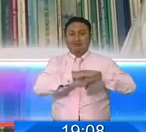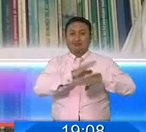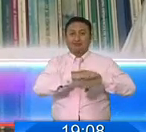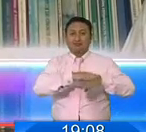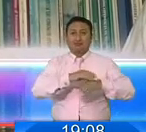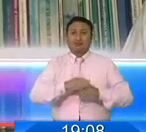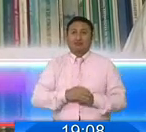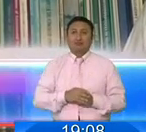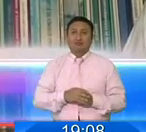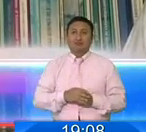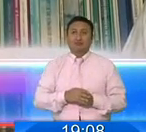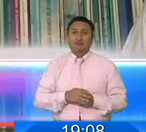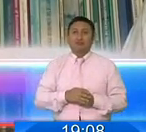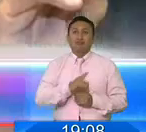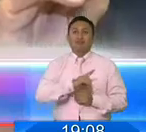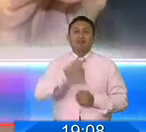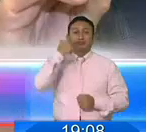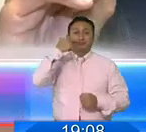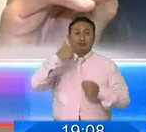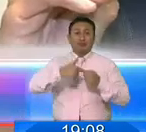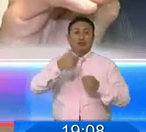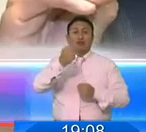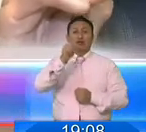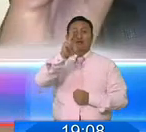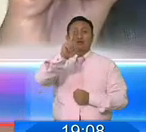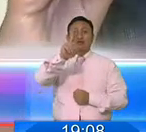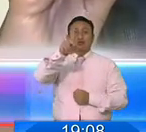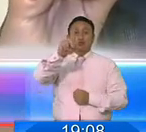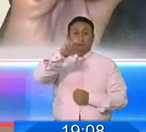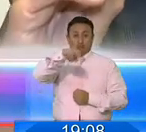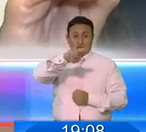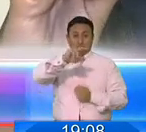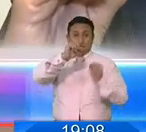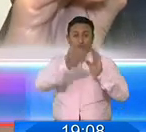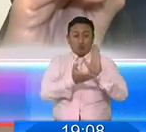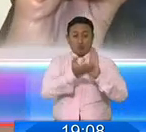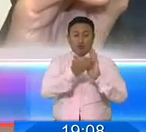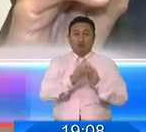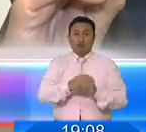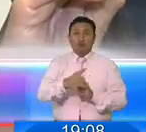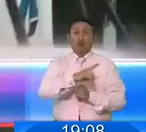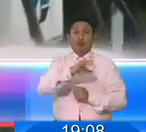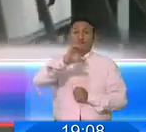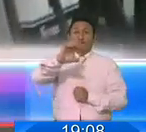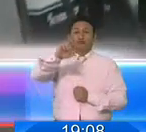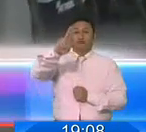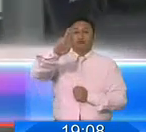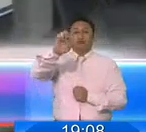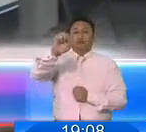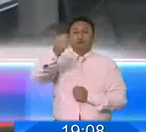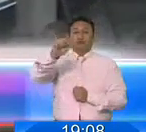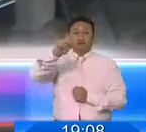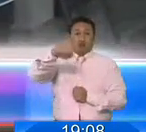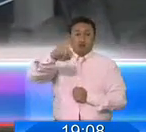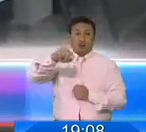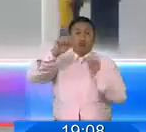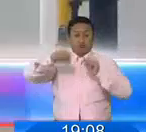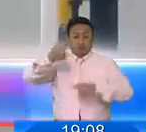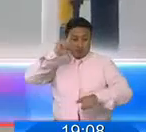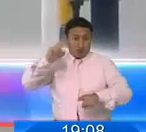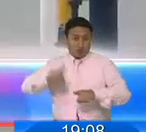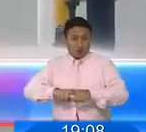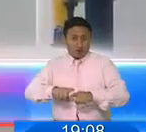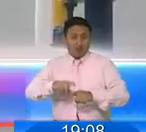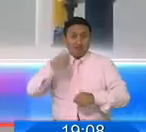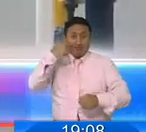que es el incremento en el precio de la gasolina súper factor con el cual coincide el economista ramiro crespo para quien si bien se ha disminuido el consumo de la